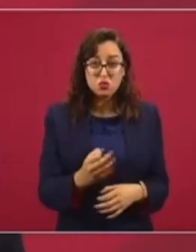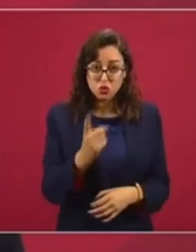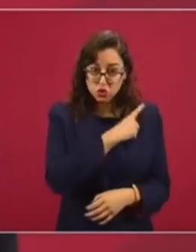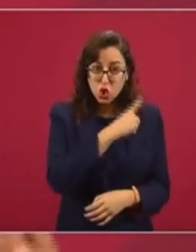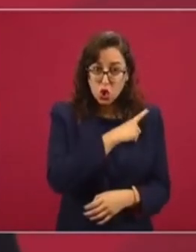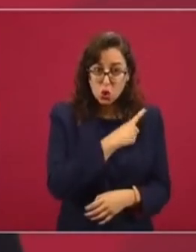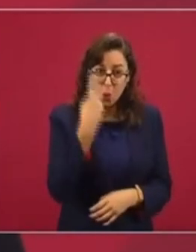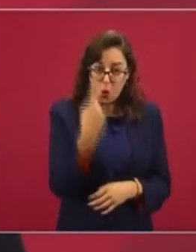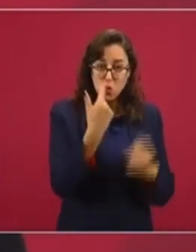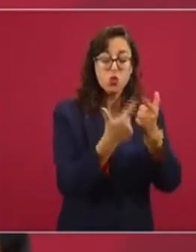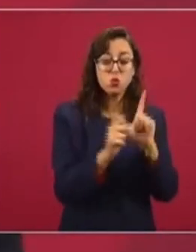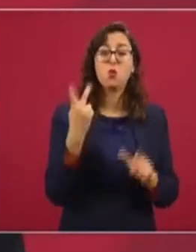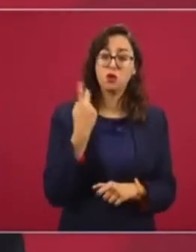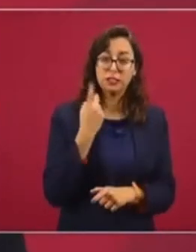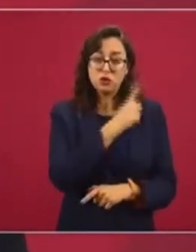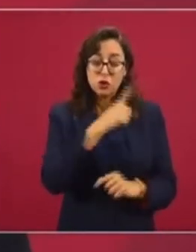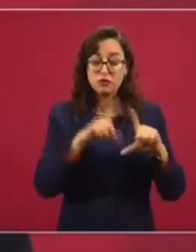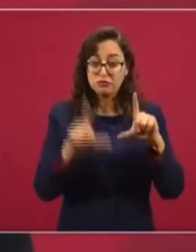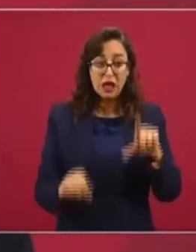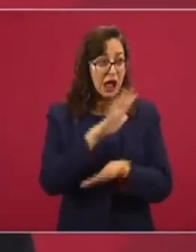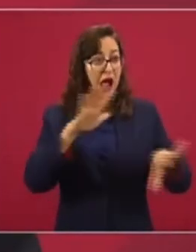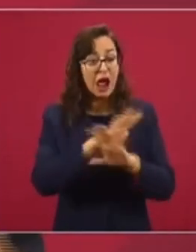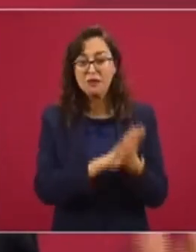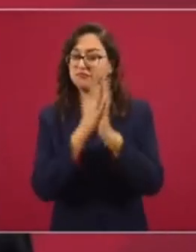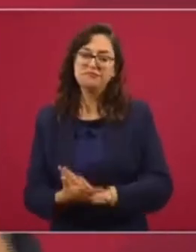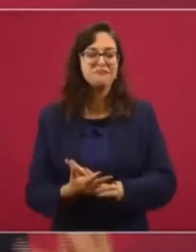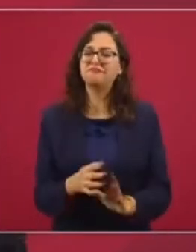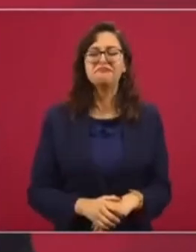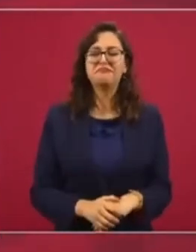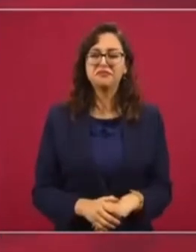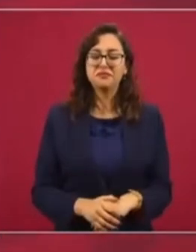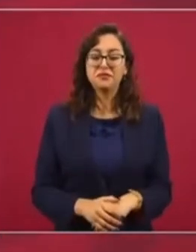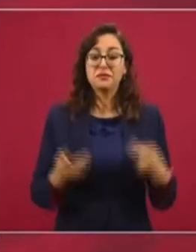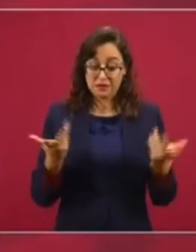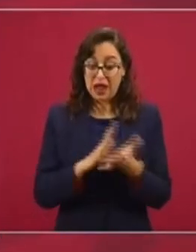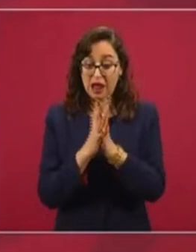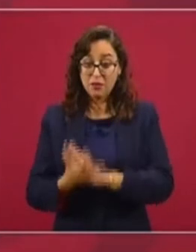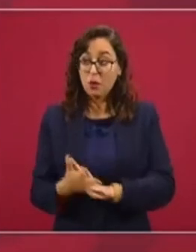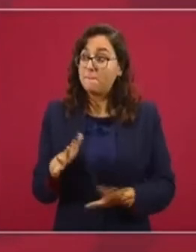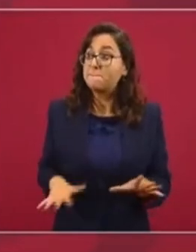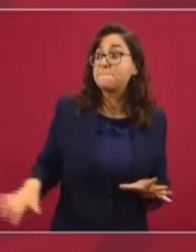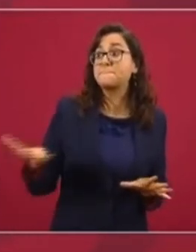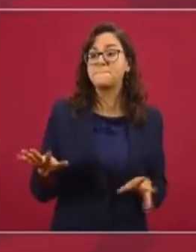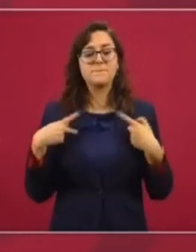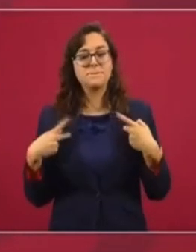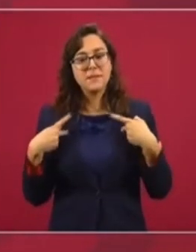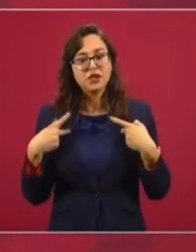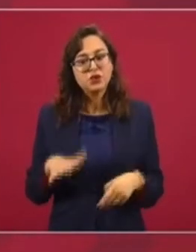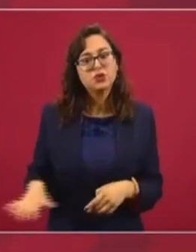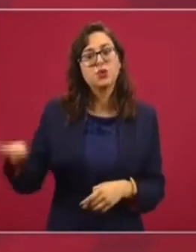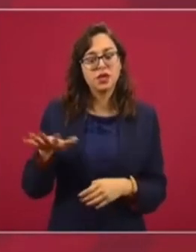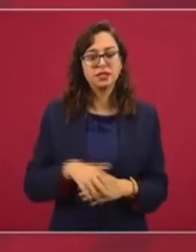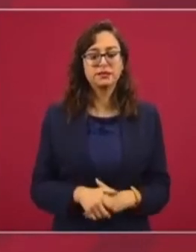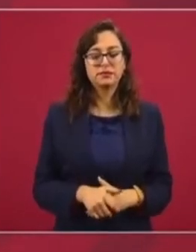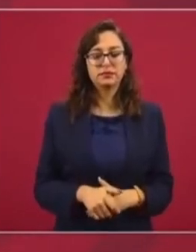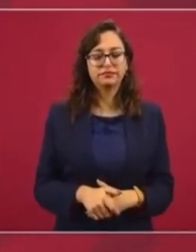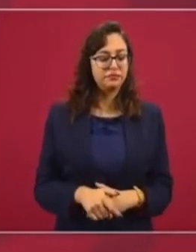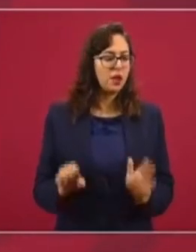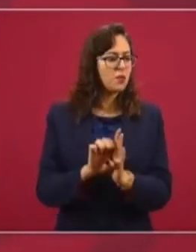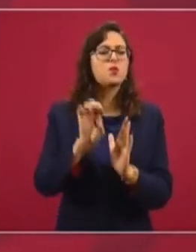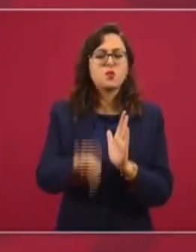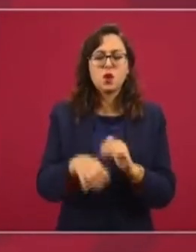en mexico llevar a cabo una transformación están haciendo los ciudadanos aquí no tenían en